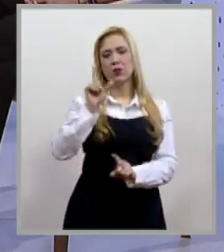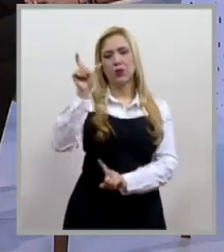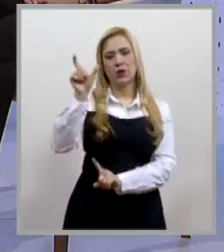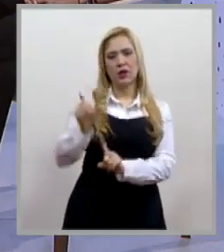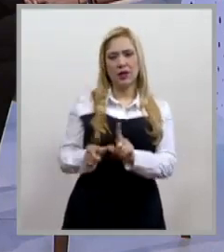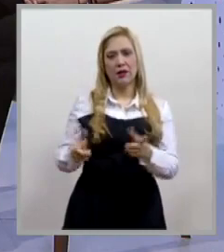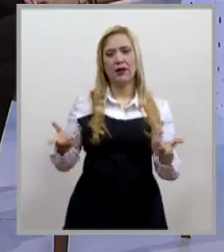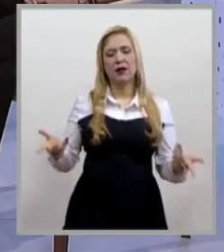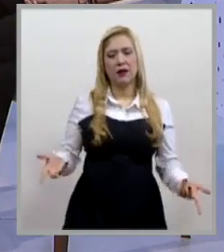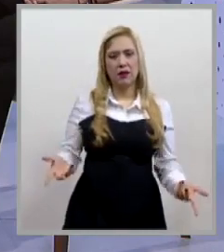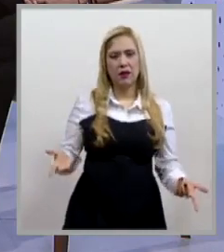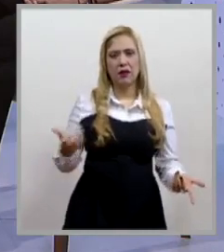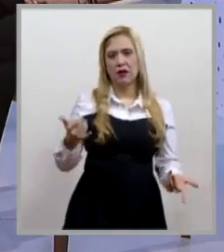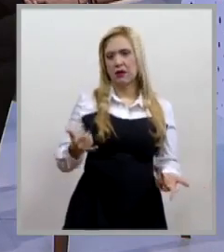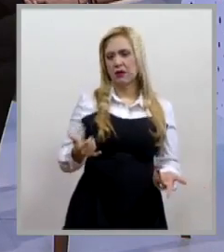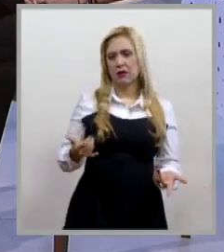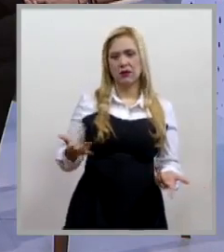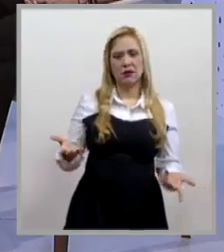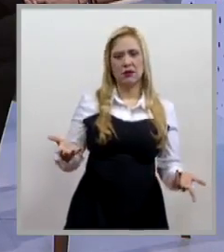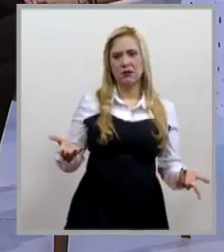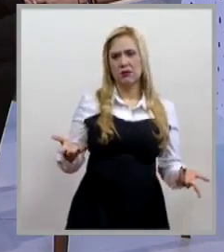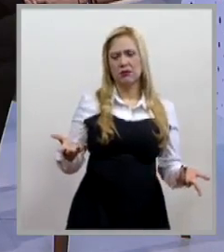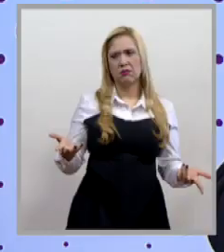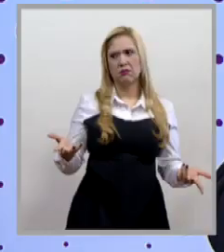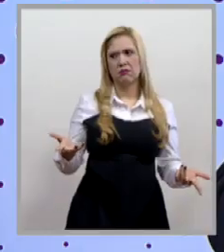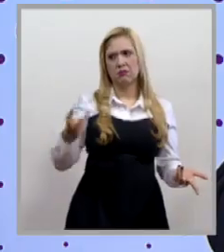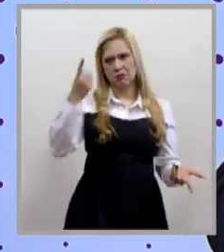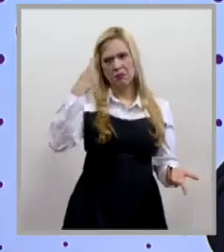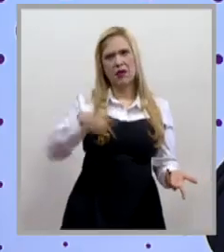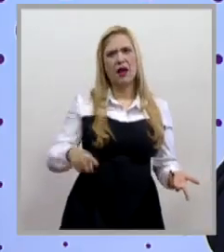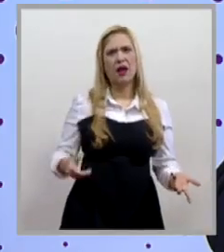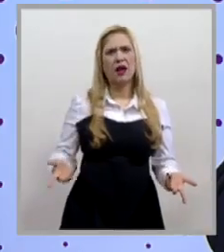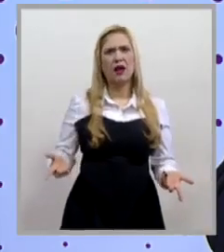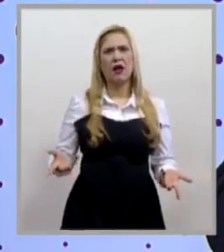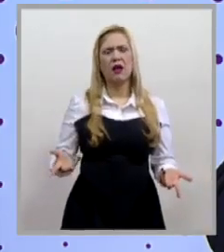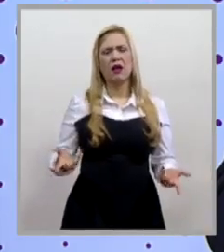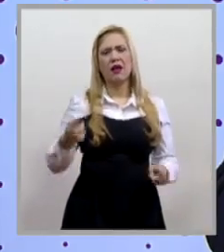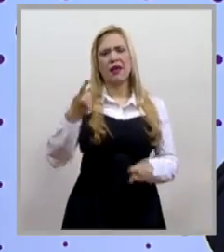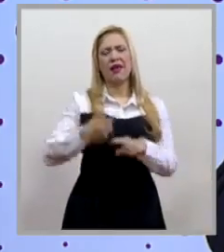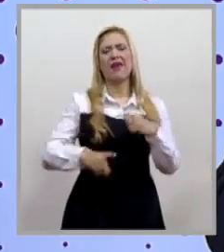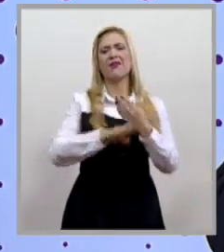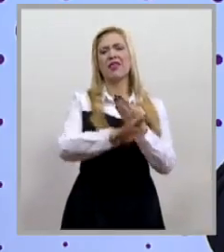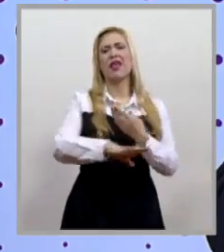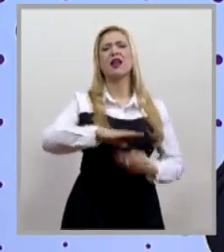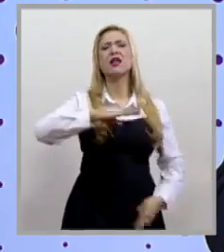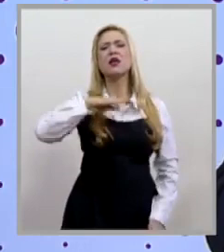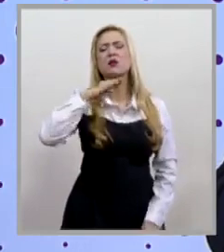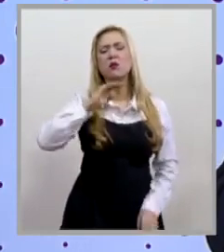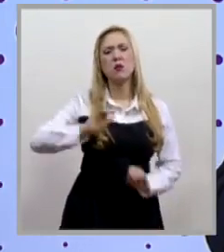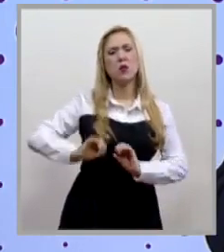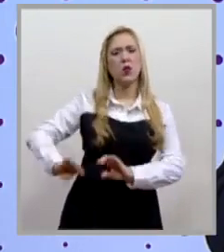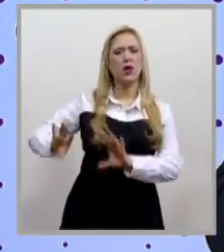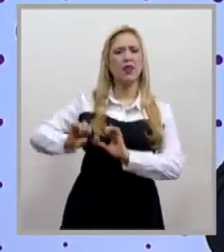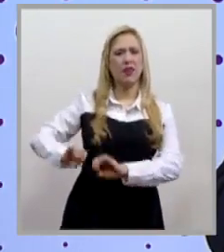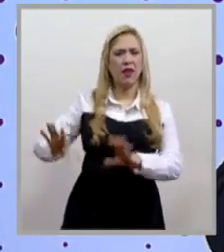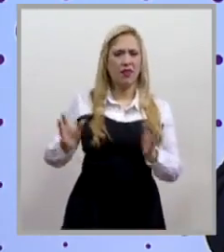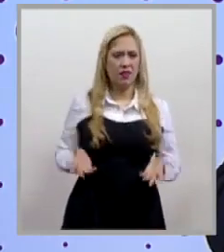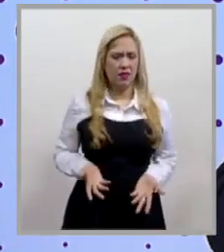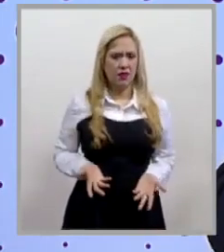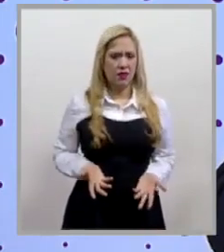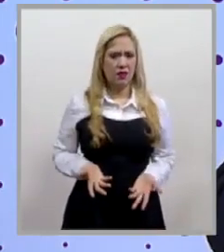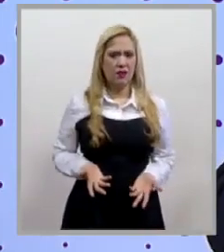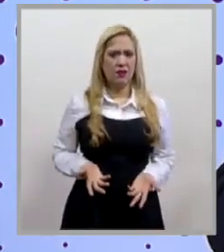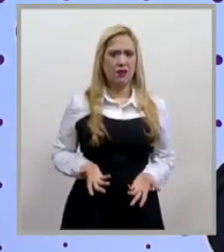menor. para, no, de ninguna manera. ¿Para qué? Para evitar la impunidad. Claro. Tenemos aquí no solo la impunidad social,